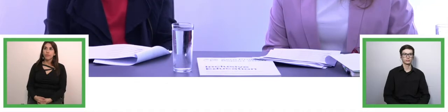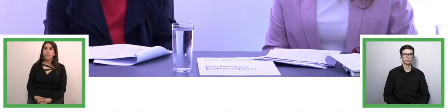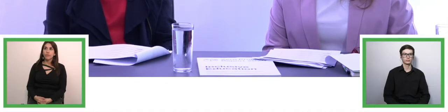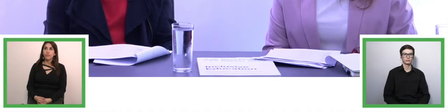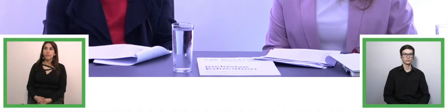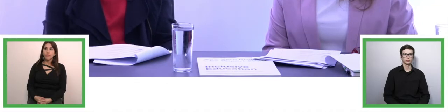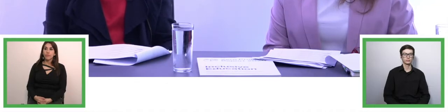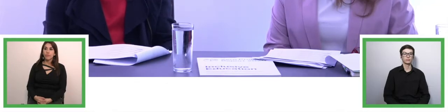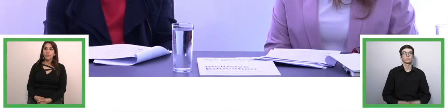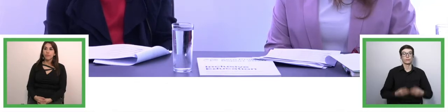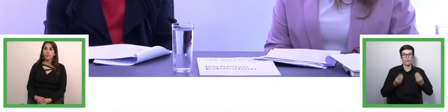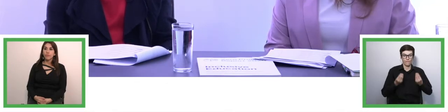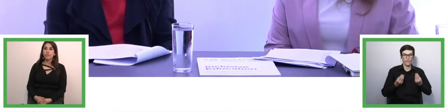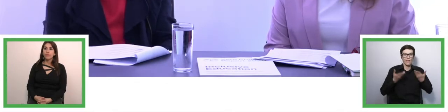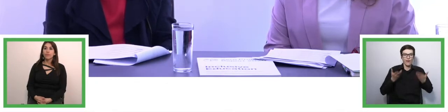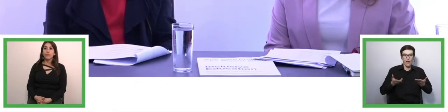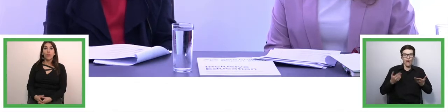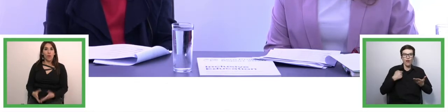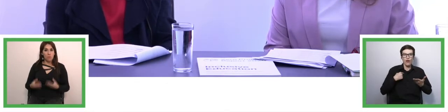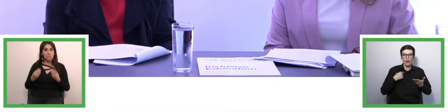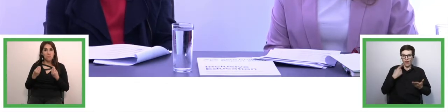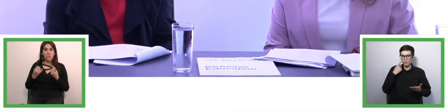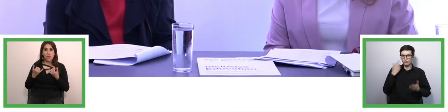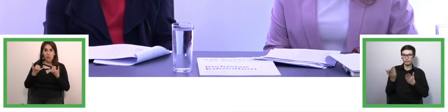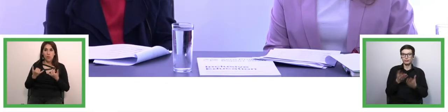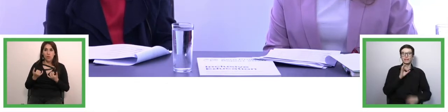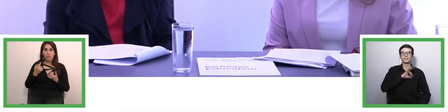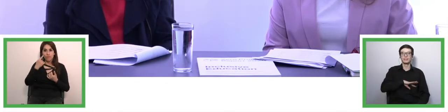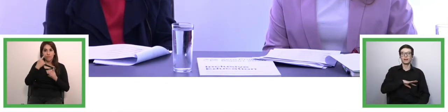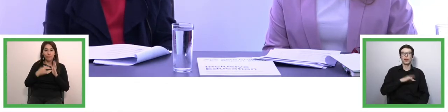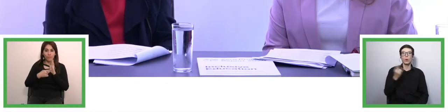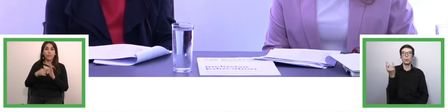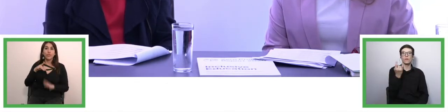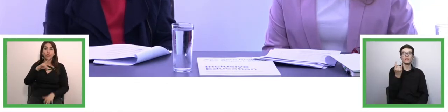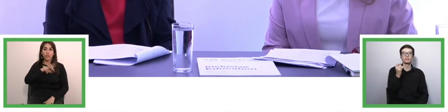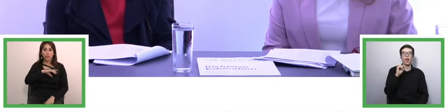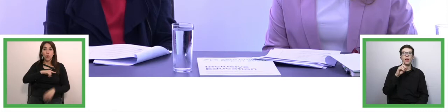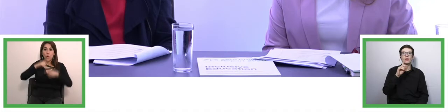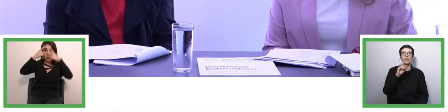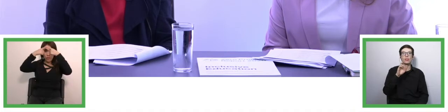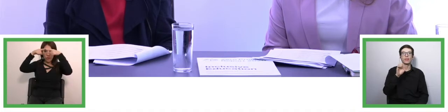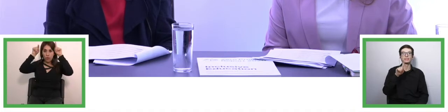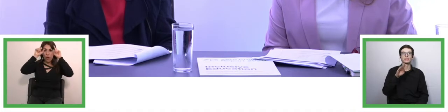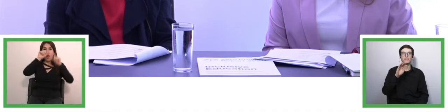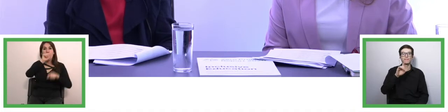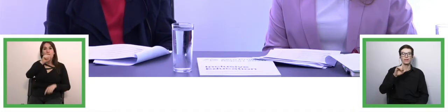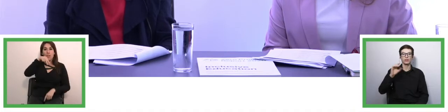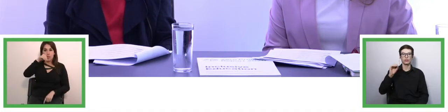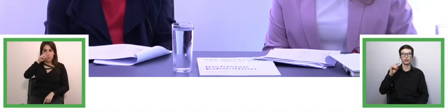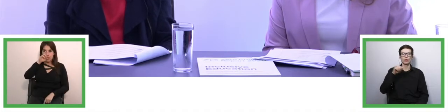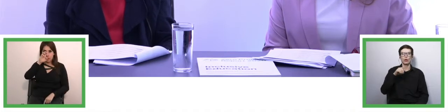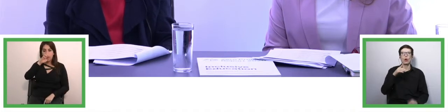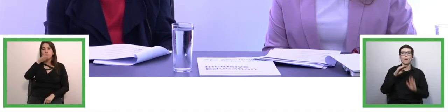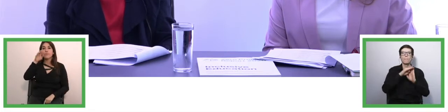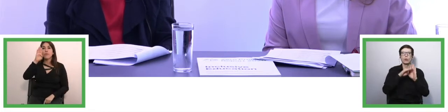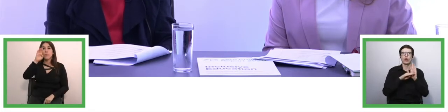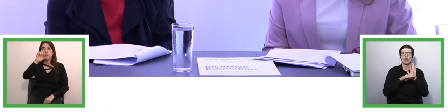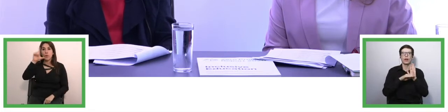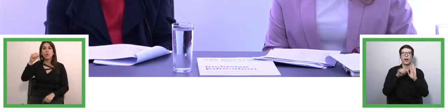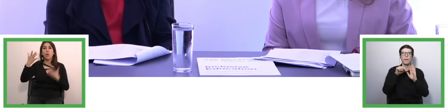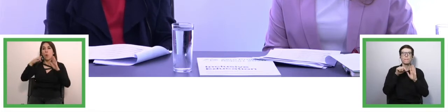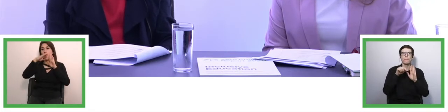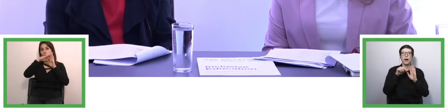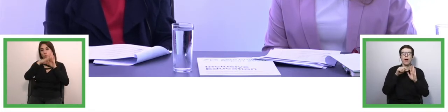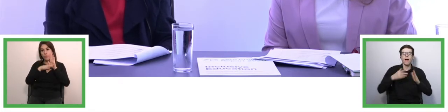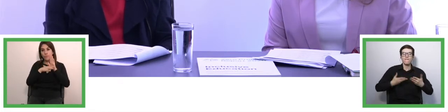Bueno, y seguimos con nuestro Chile. Universidad Andrés Bello, un programa vocacional de 3 años para